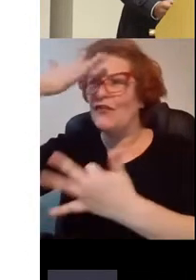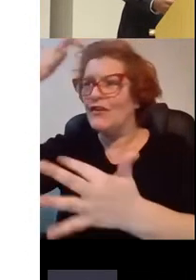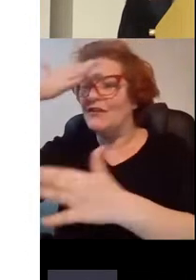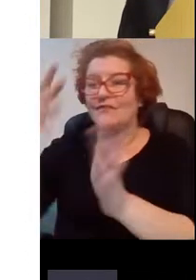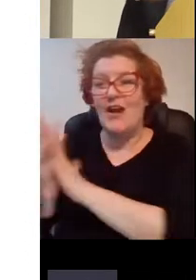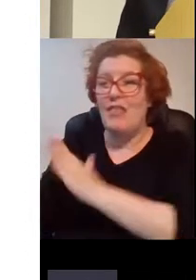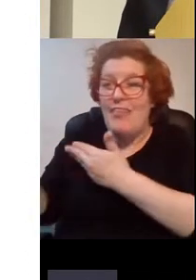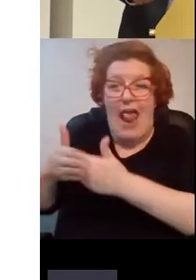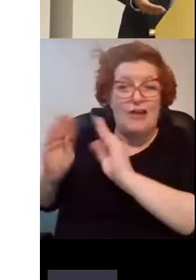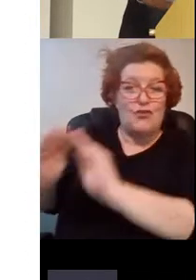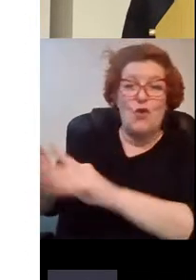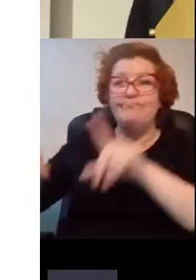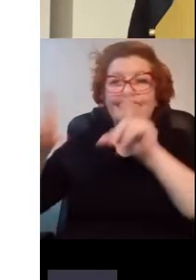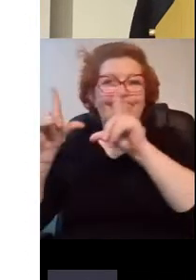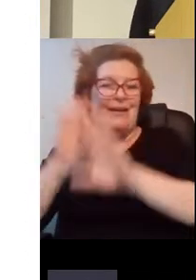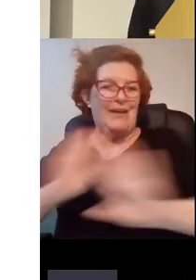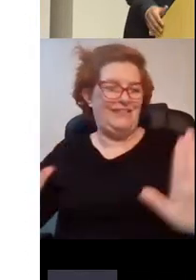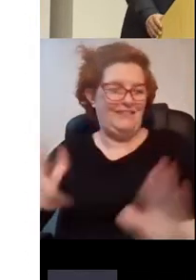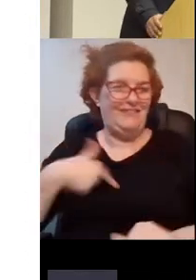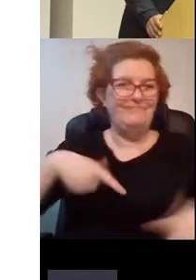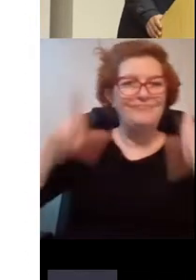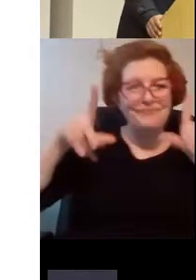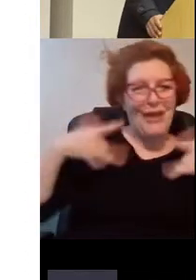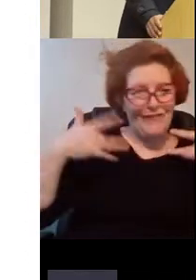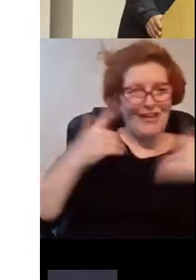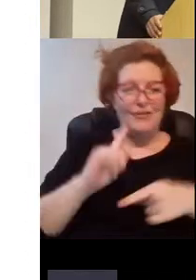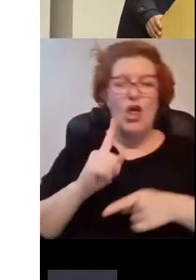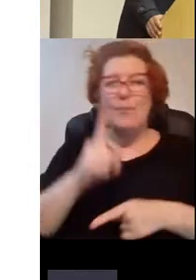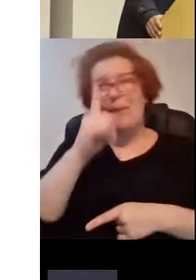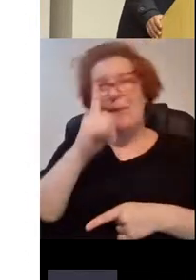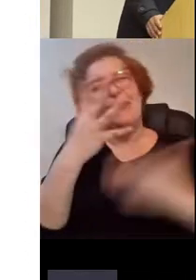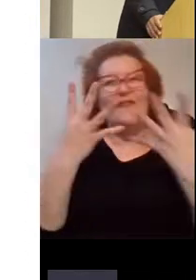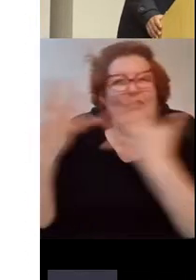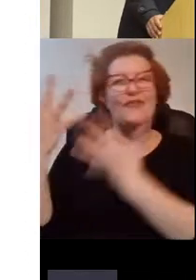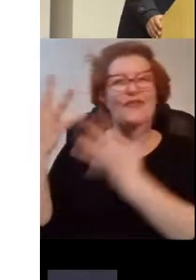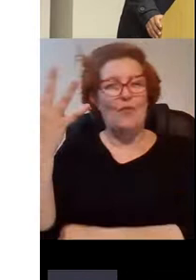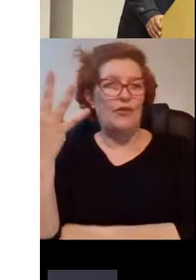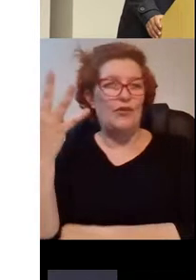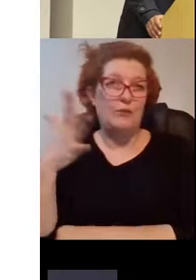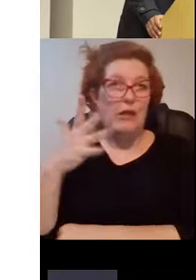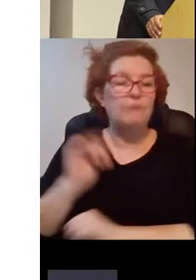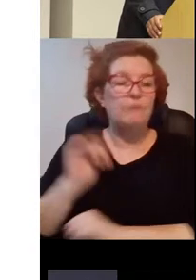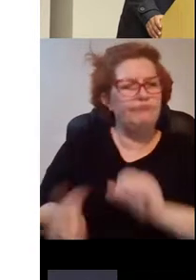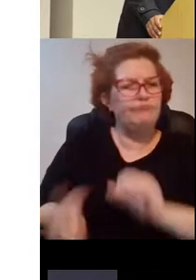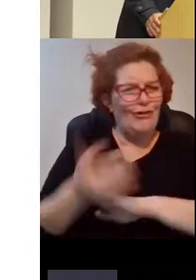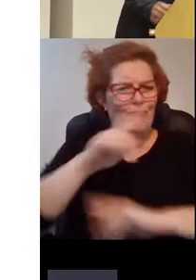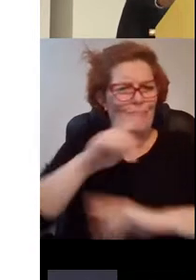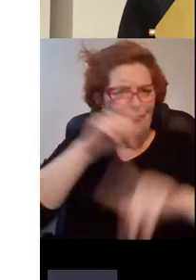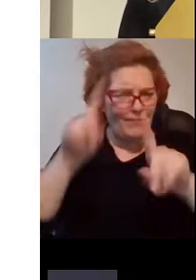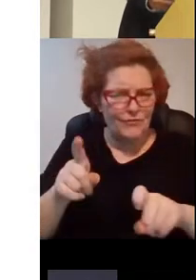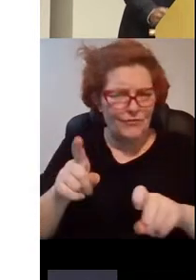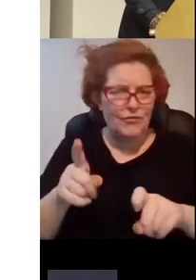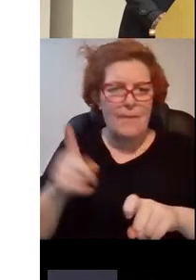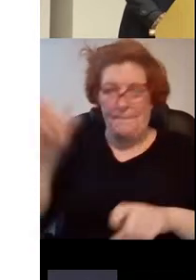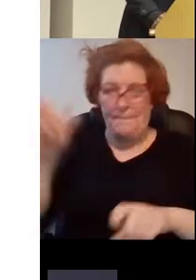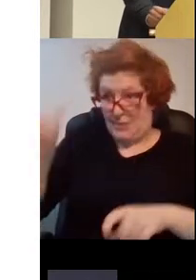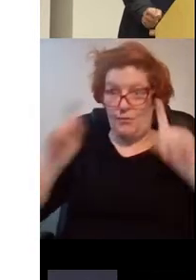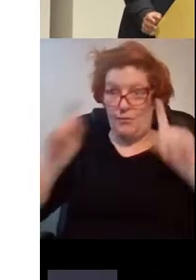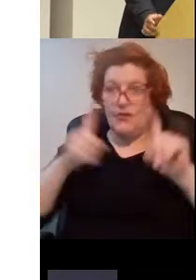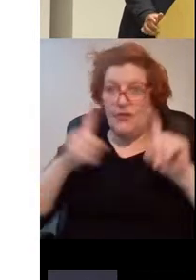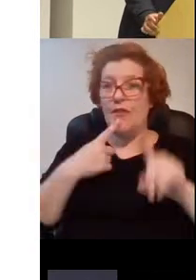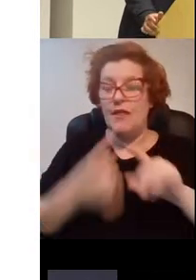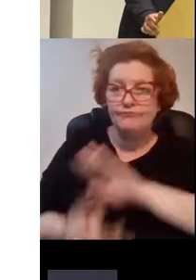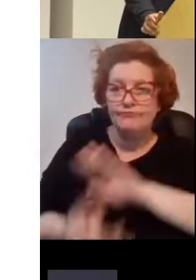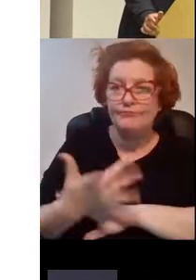posibilidades. Entonces surgió una pregunta por ahí en 1994, realmente, por parte de un profesor de la